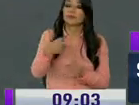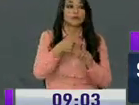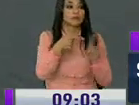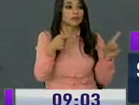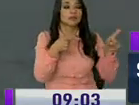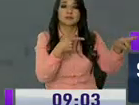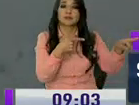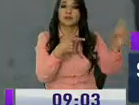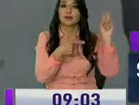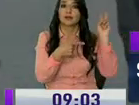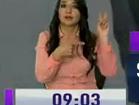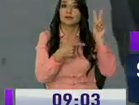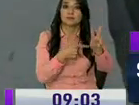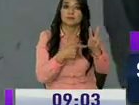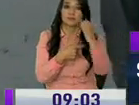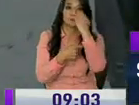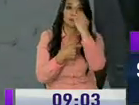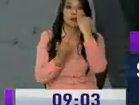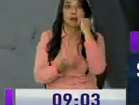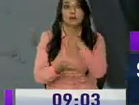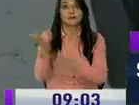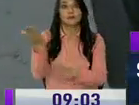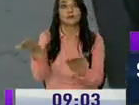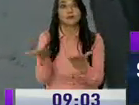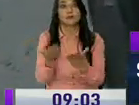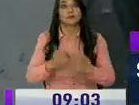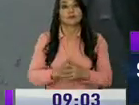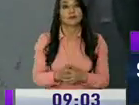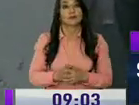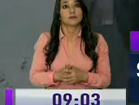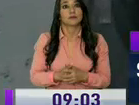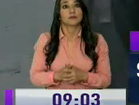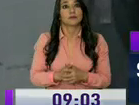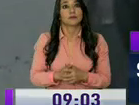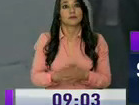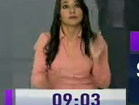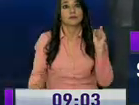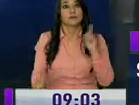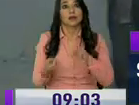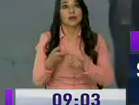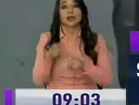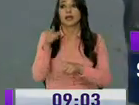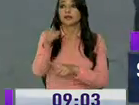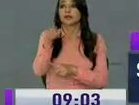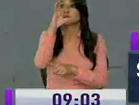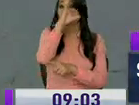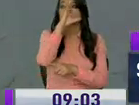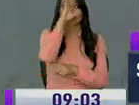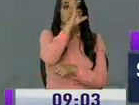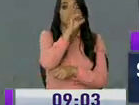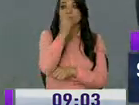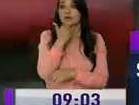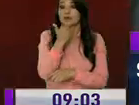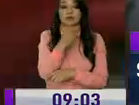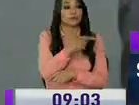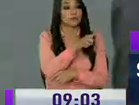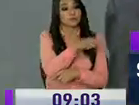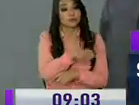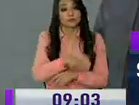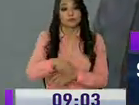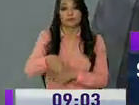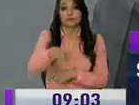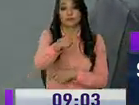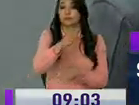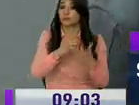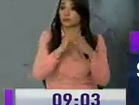Covía. ¿Y ahora se va a desplazar hasta qué sector? Hasta el Puente 1, que es donde vivo. ¿Y en todo el trayecto que usted ha venido no hay